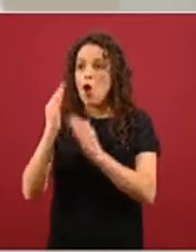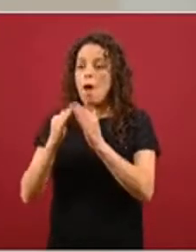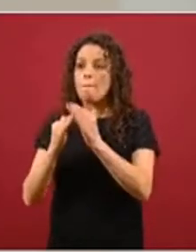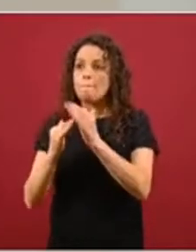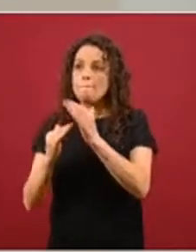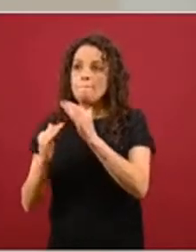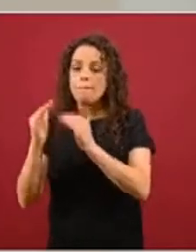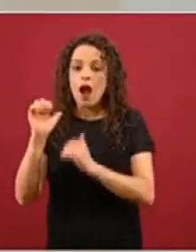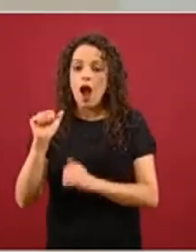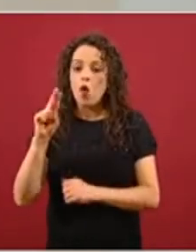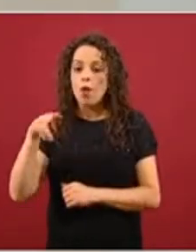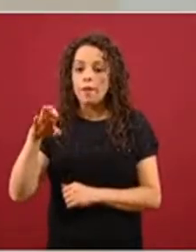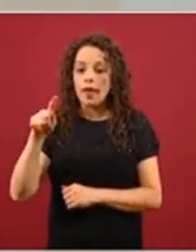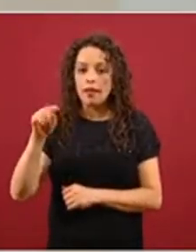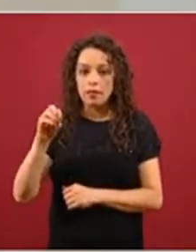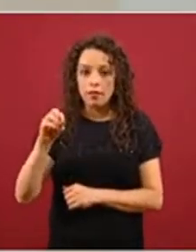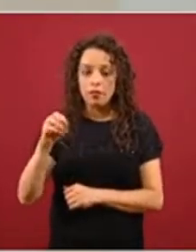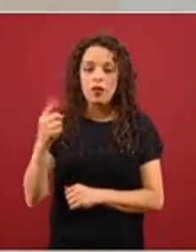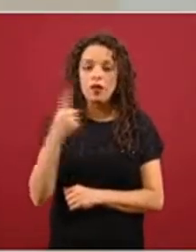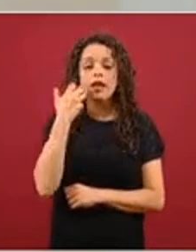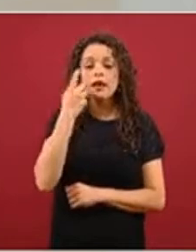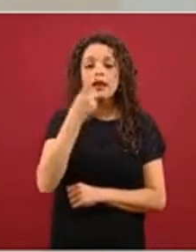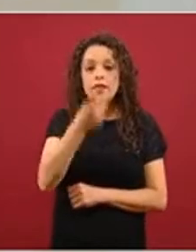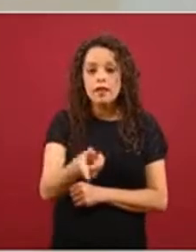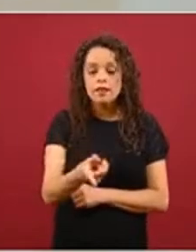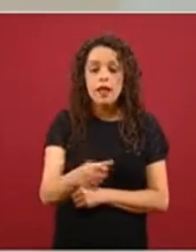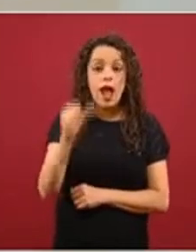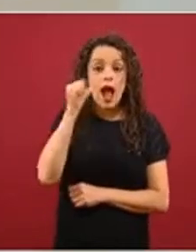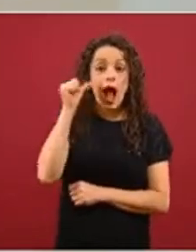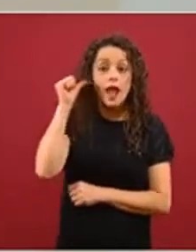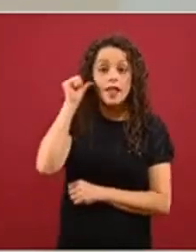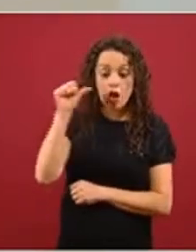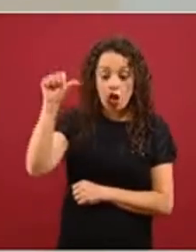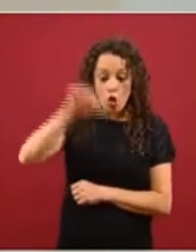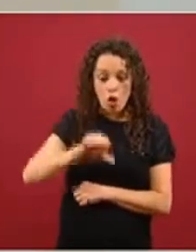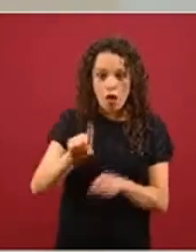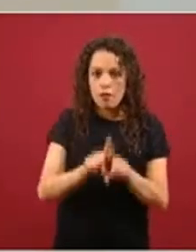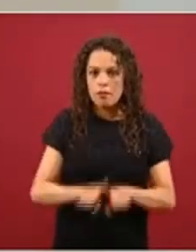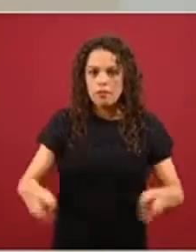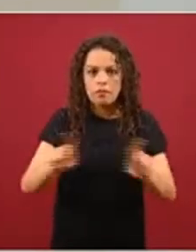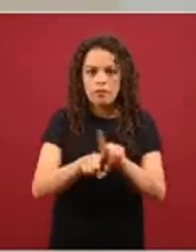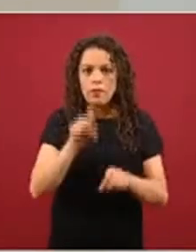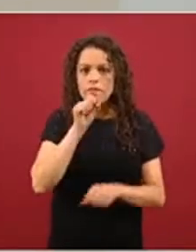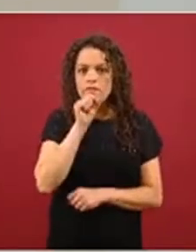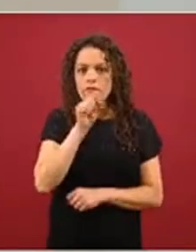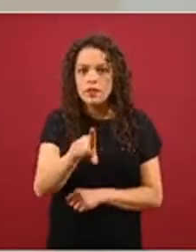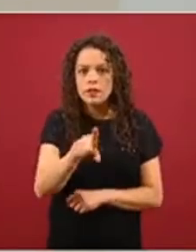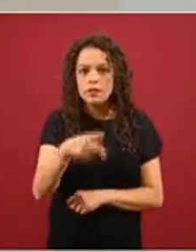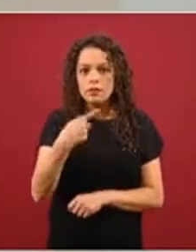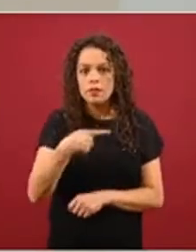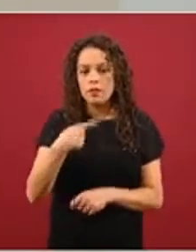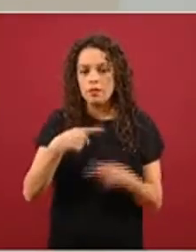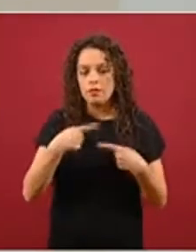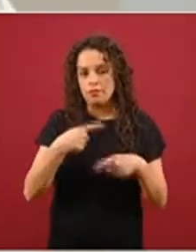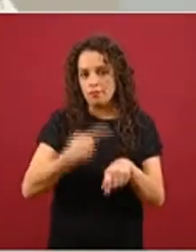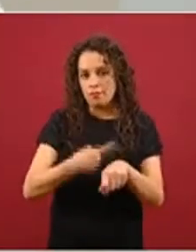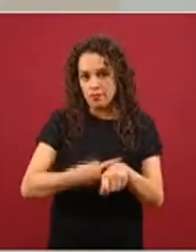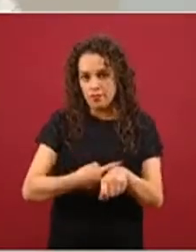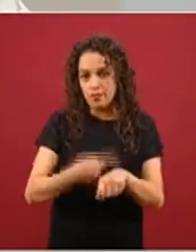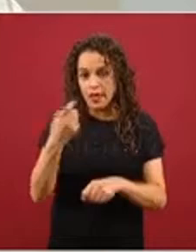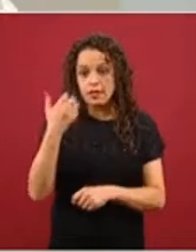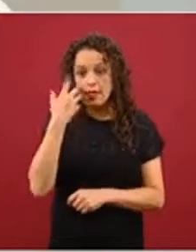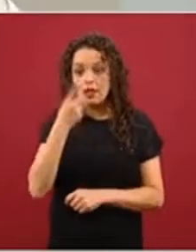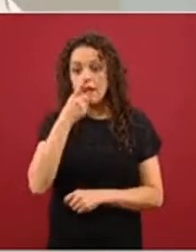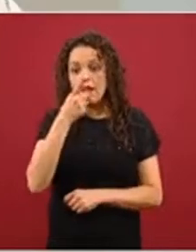decir, los casos de hoy son los mismos que ayer. ¿Eso quiere decir se acabó la epidemia? De ninguna manera. Eso lo que quiere decir es llegamos